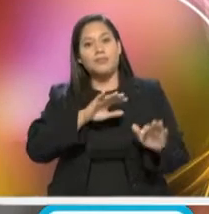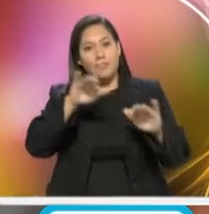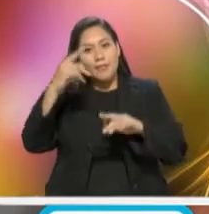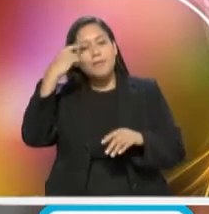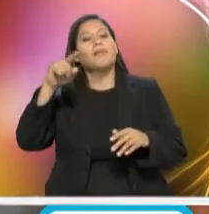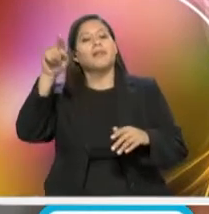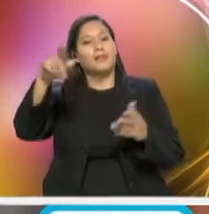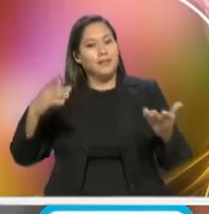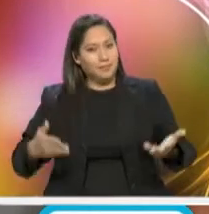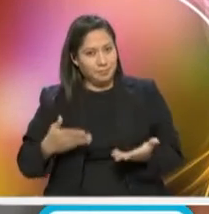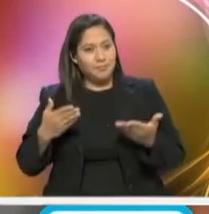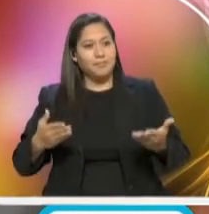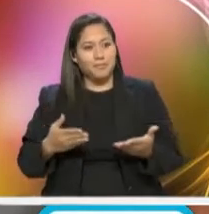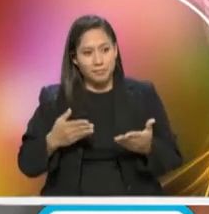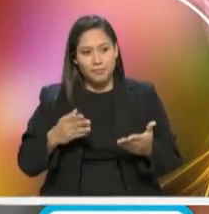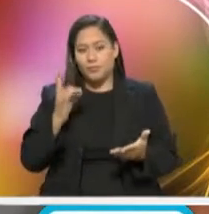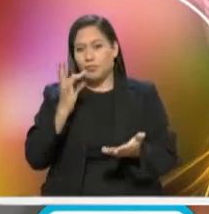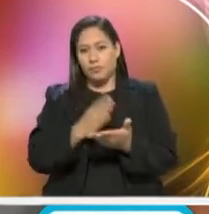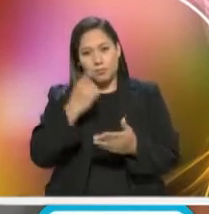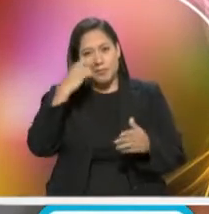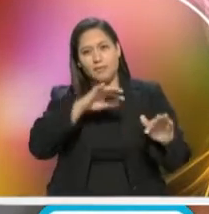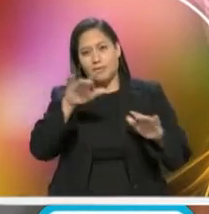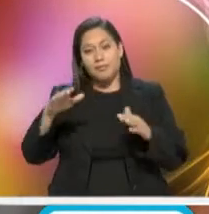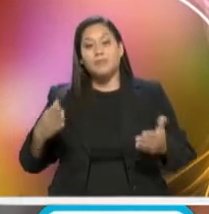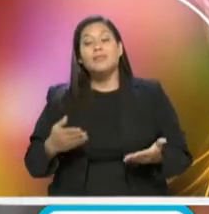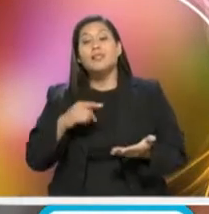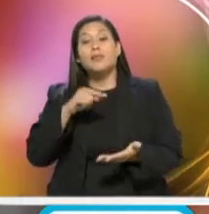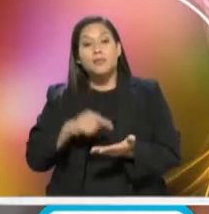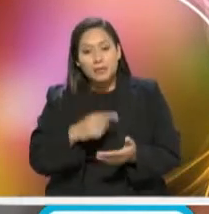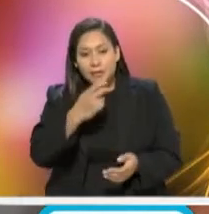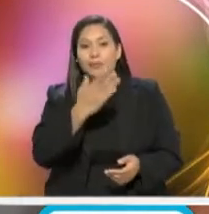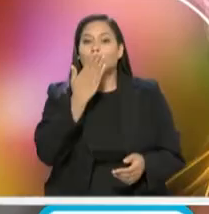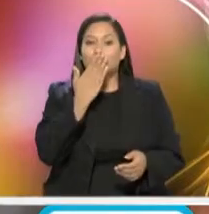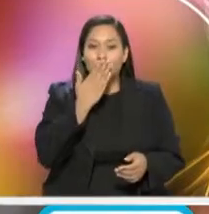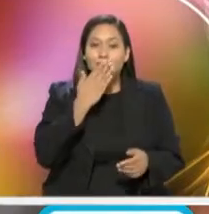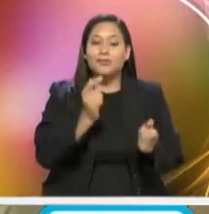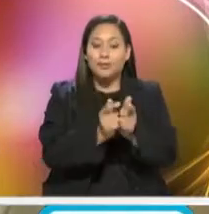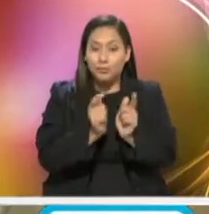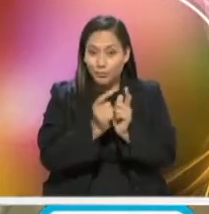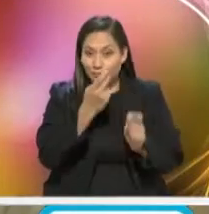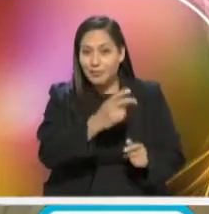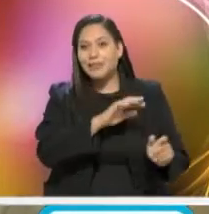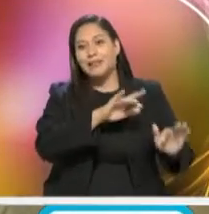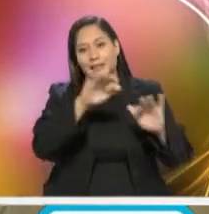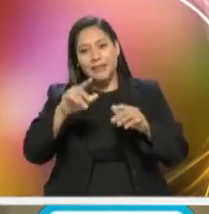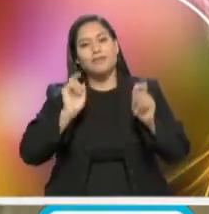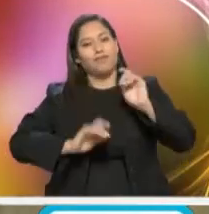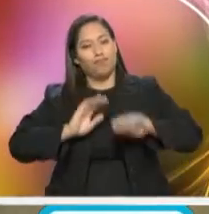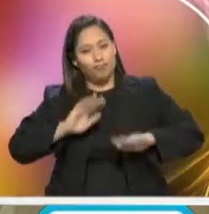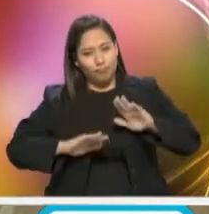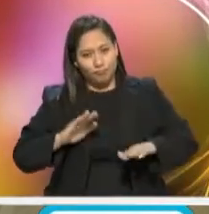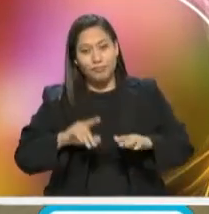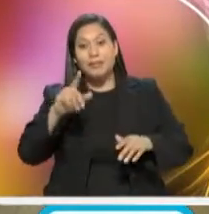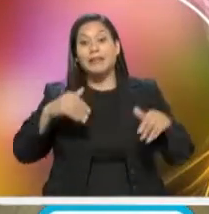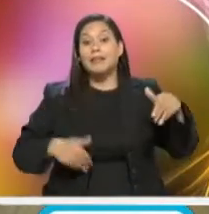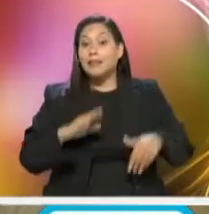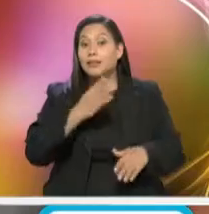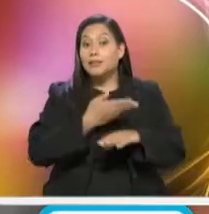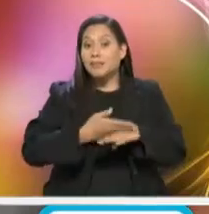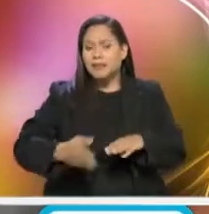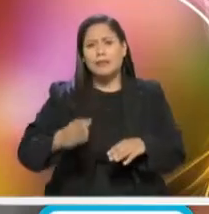sí, ahí exclusivamente se iban a bailar, y ya eran foros en los que estas sonoras, estas agrupaciones iban a tocar, e hicieron en el Teatro